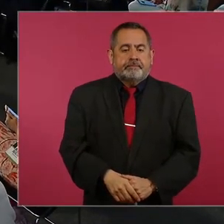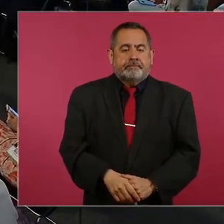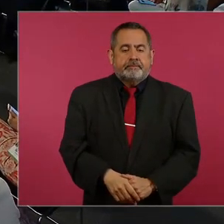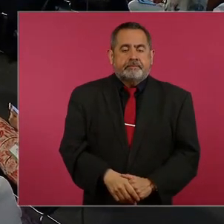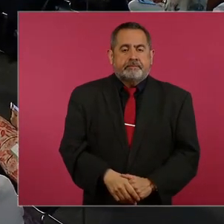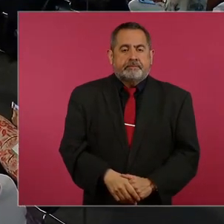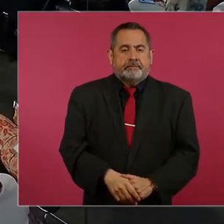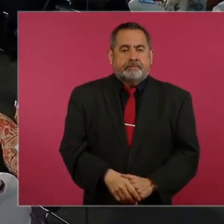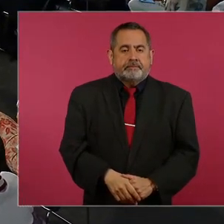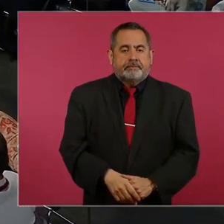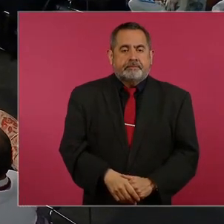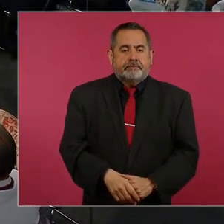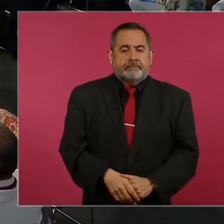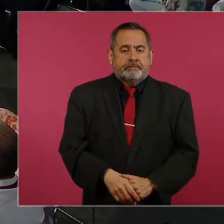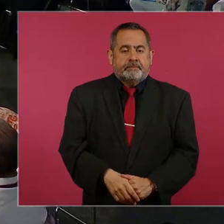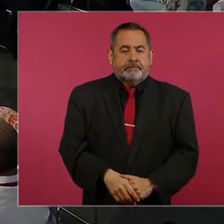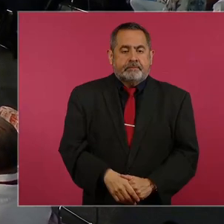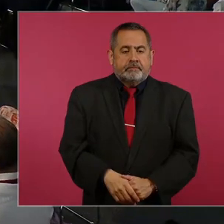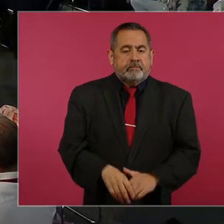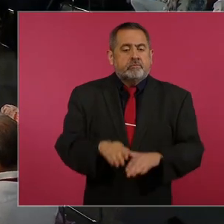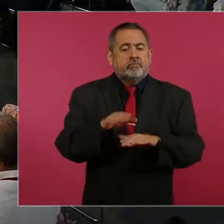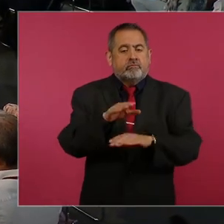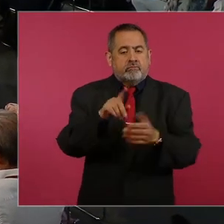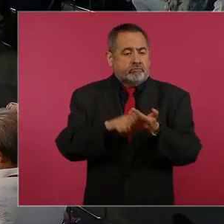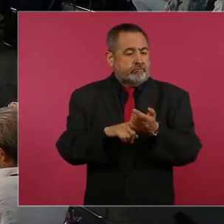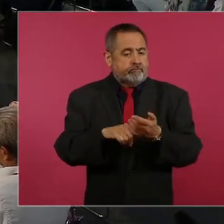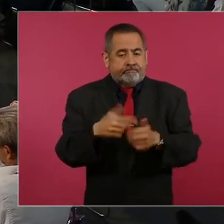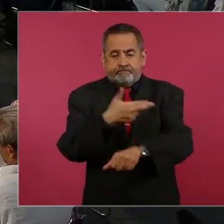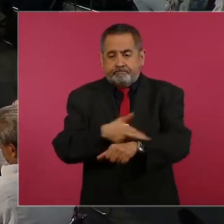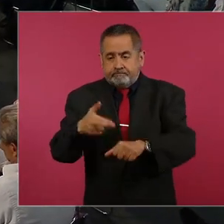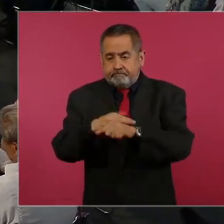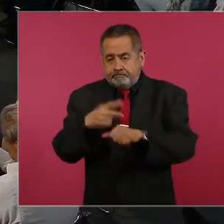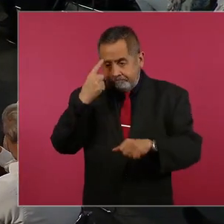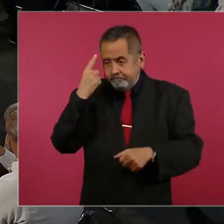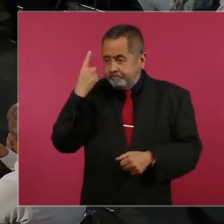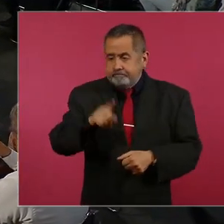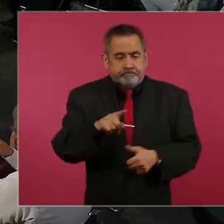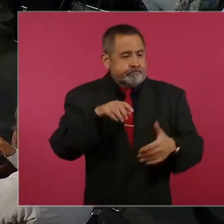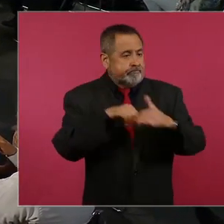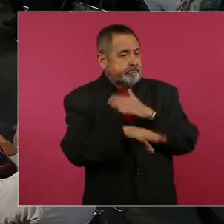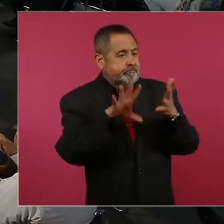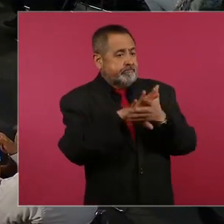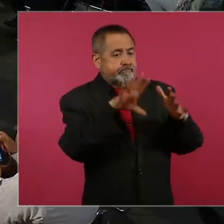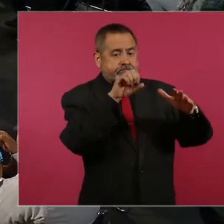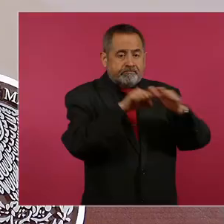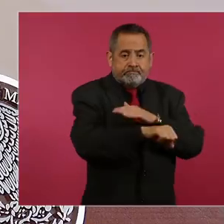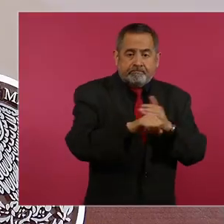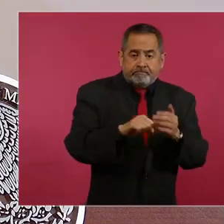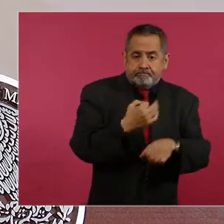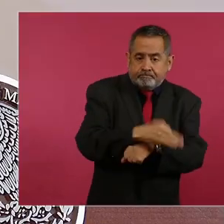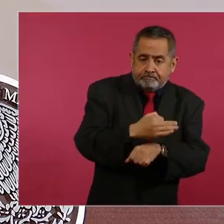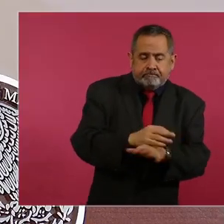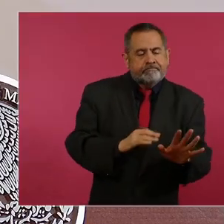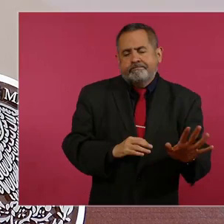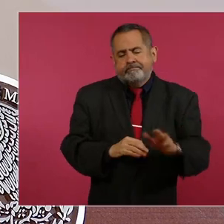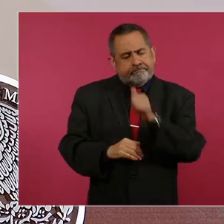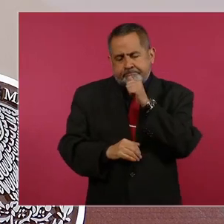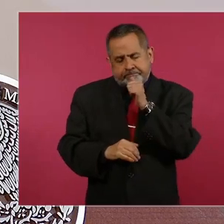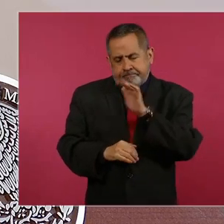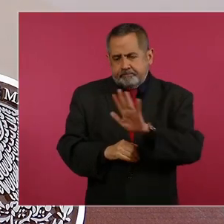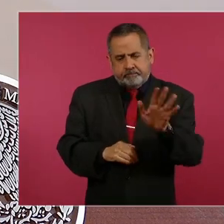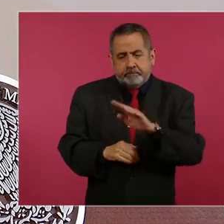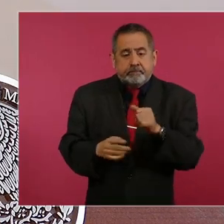empresario? Respecto a las medidas de apremio aún no podrían ser utilizadas porque necesita emitirse una resolución